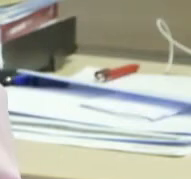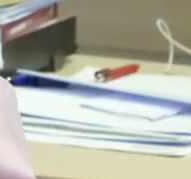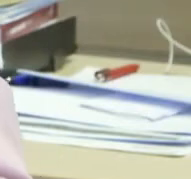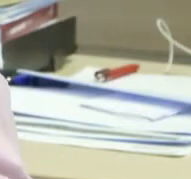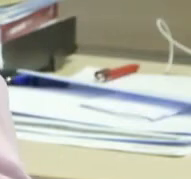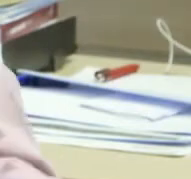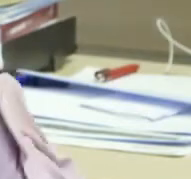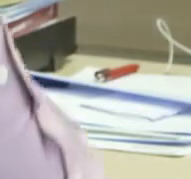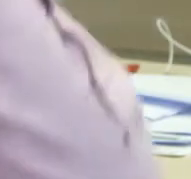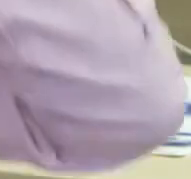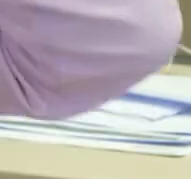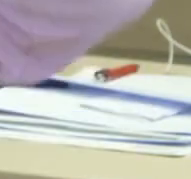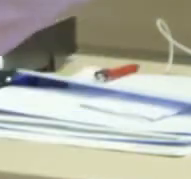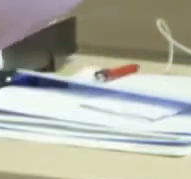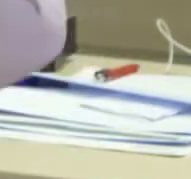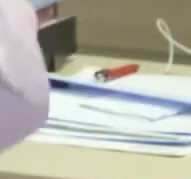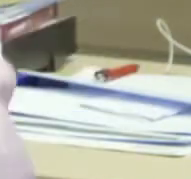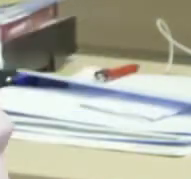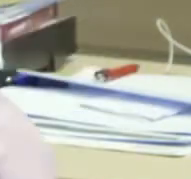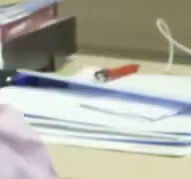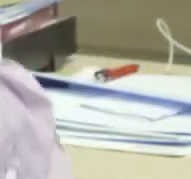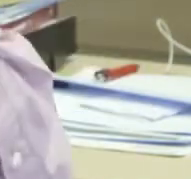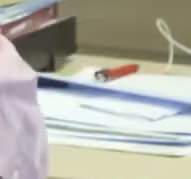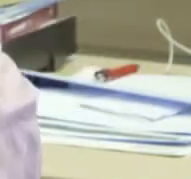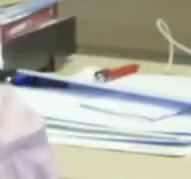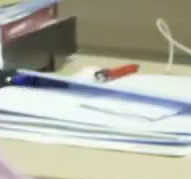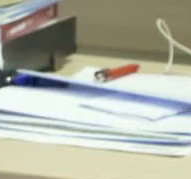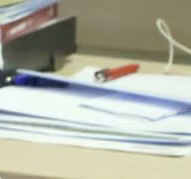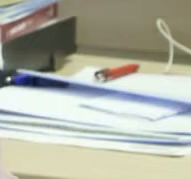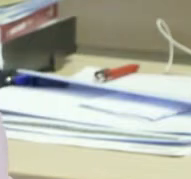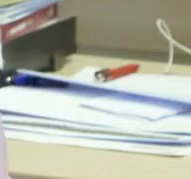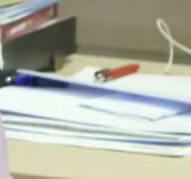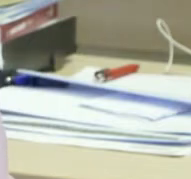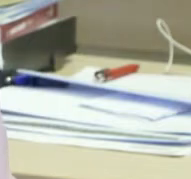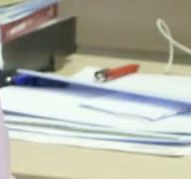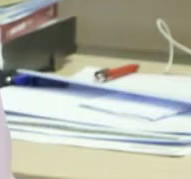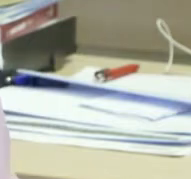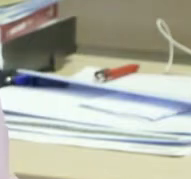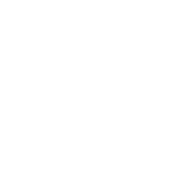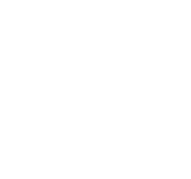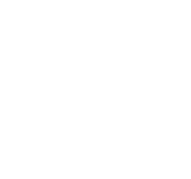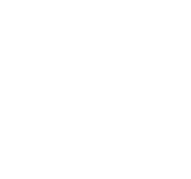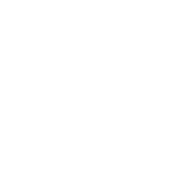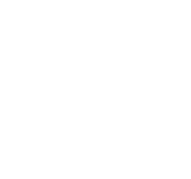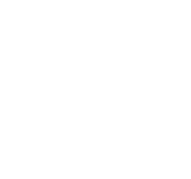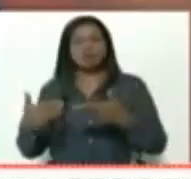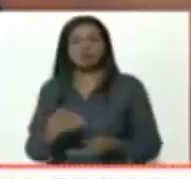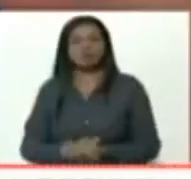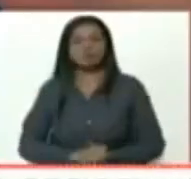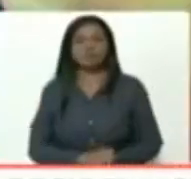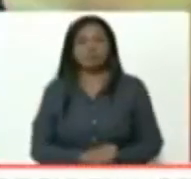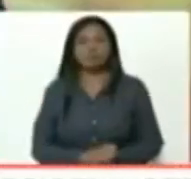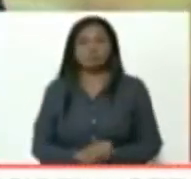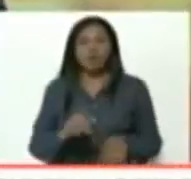de 1,5 metros, 2 metros, porque la nube, para entendernos, ya cae al suelo, ya no tiene esta capacidad de llegar por esta vía.